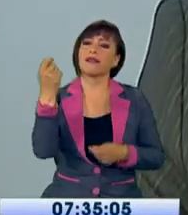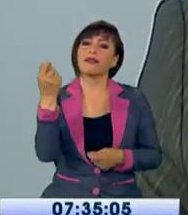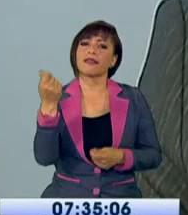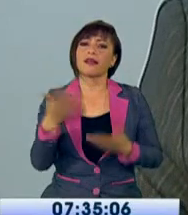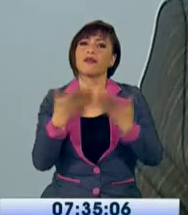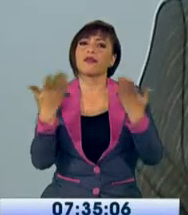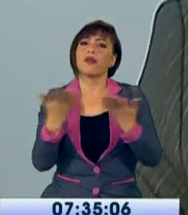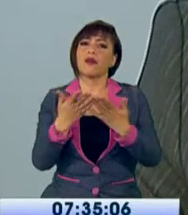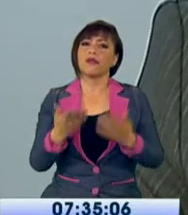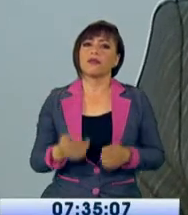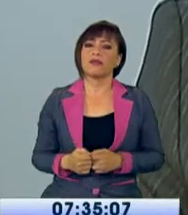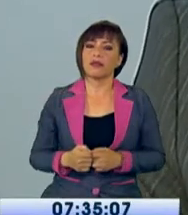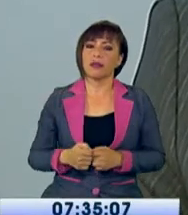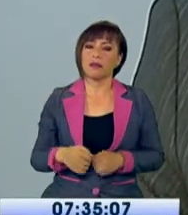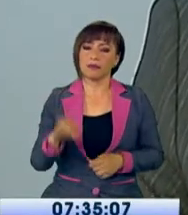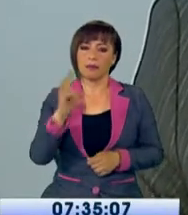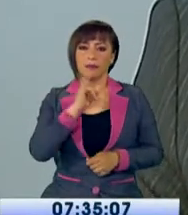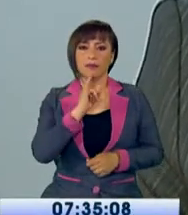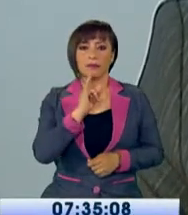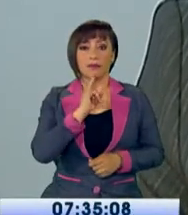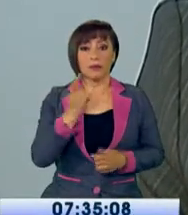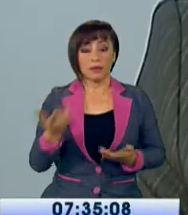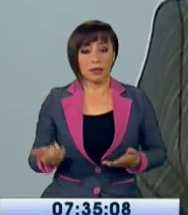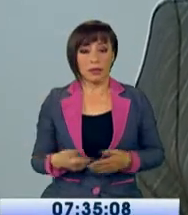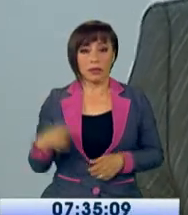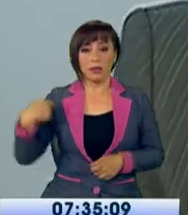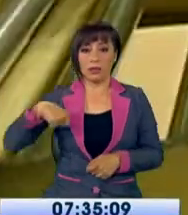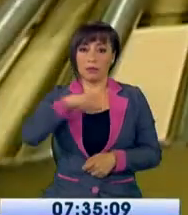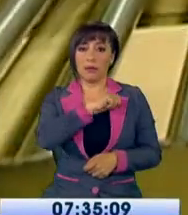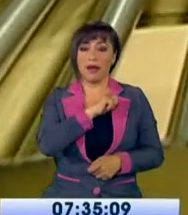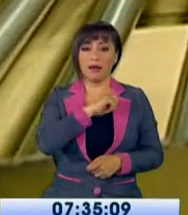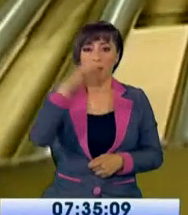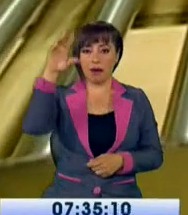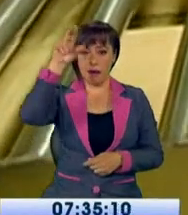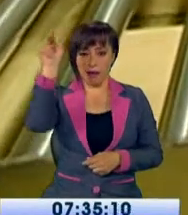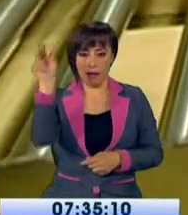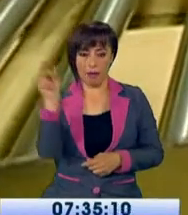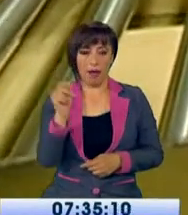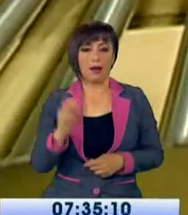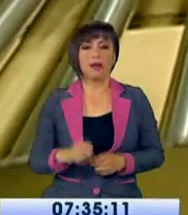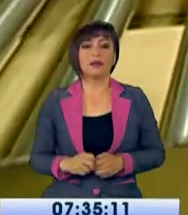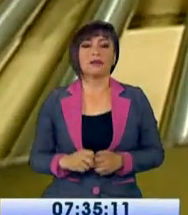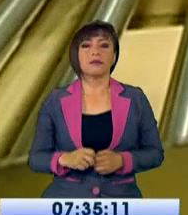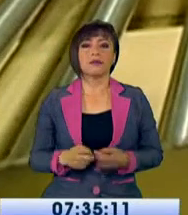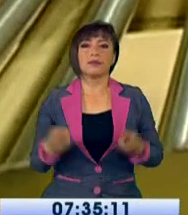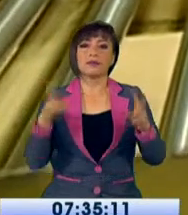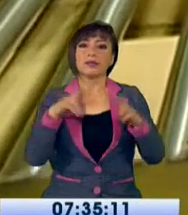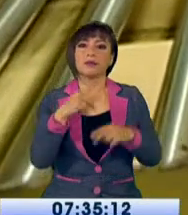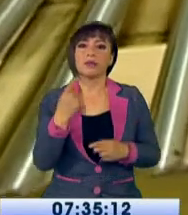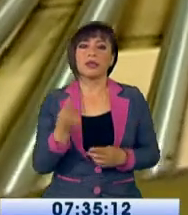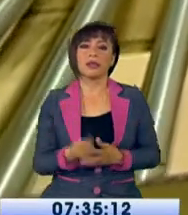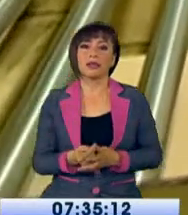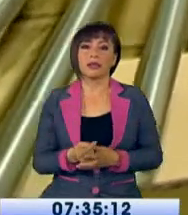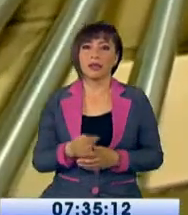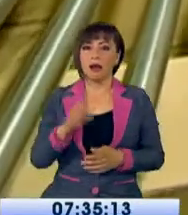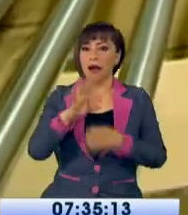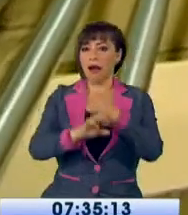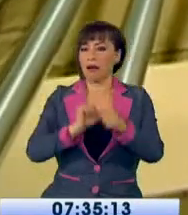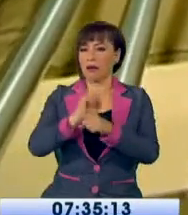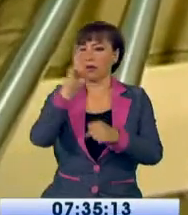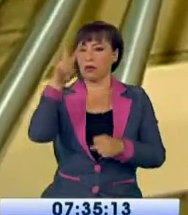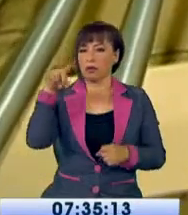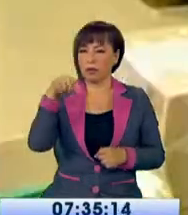desde luego, la economía norteamericana, España, Italia. Según el gobierno, de mayo a junio del 2014, el